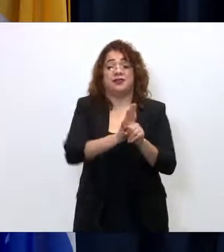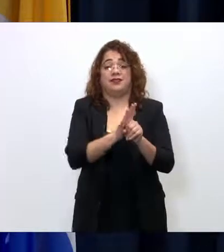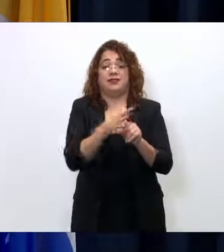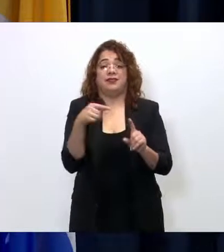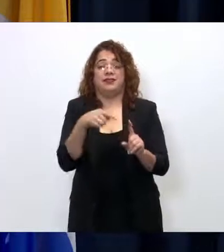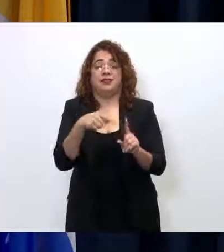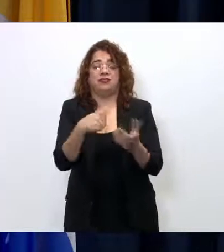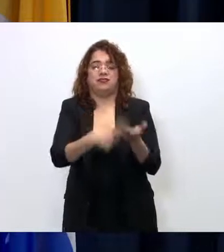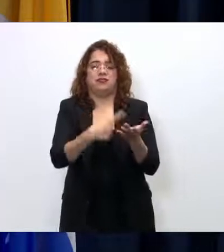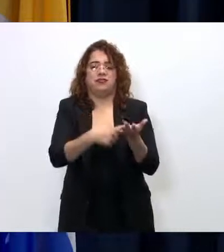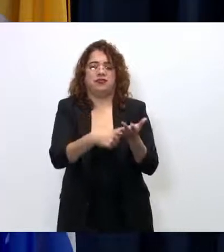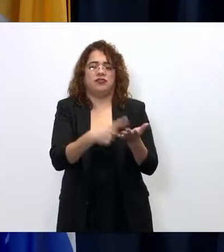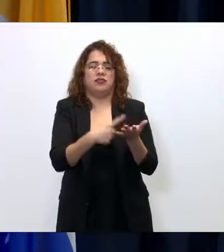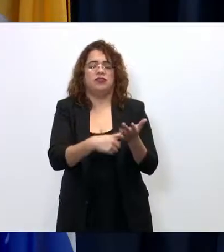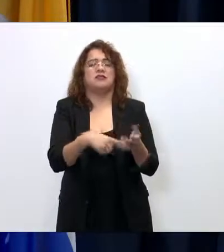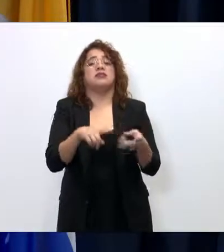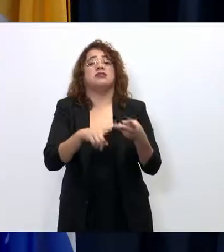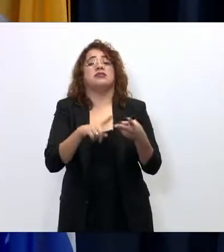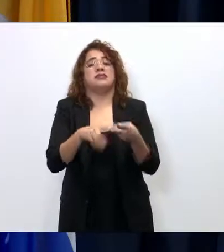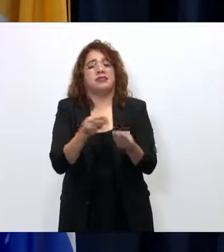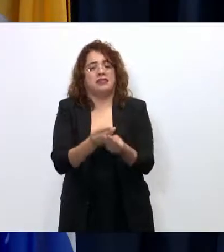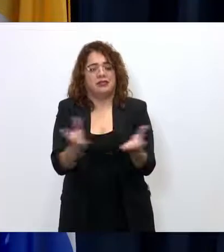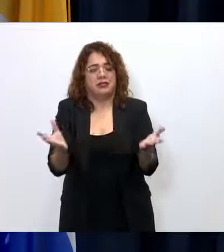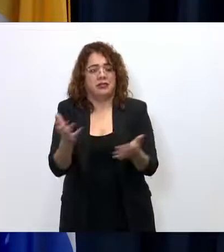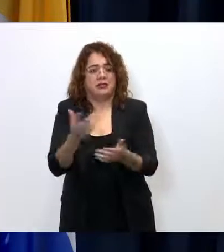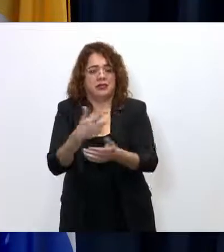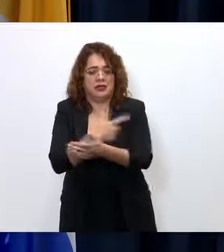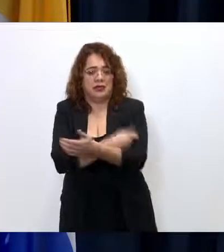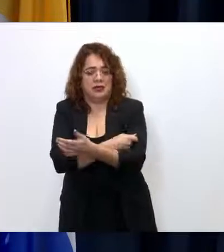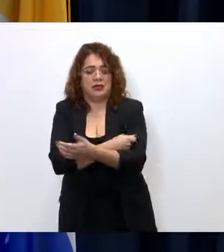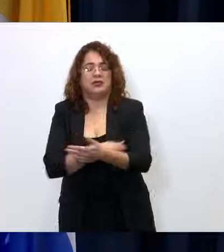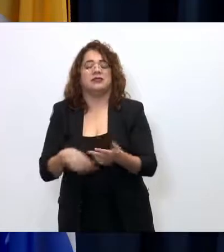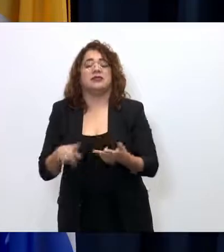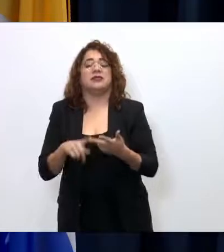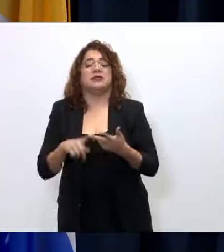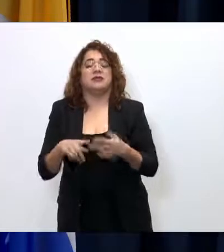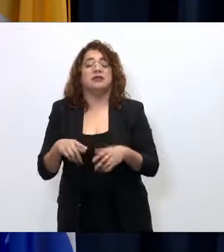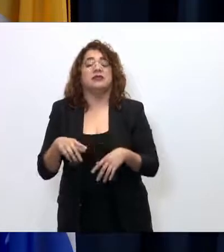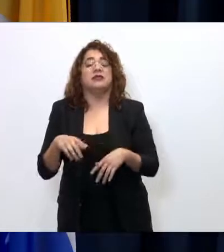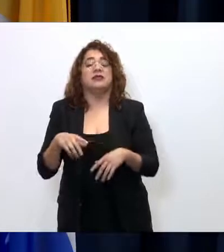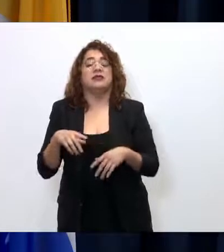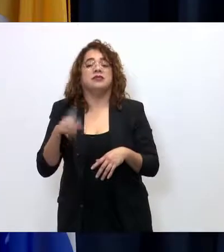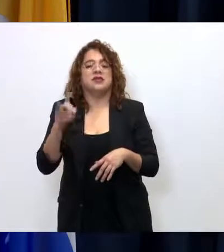después información sobre la distribución de vacunas. Hasta el día de hoy,